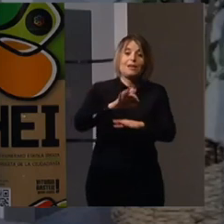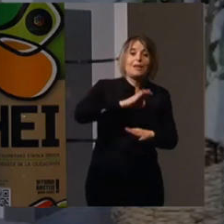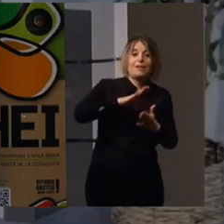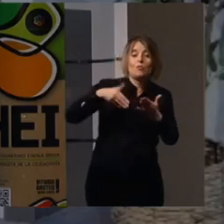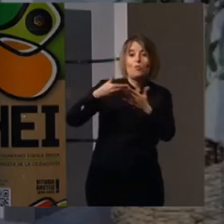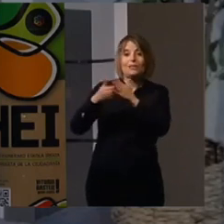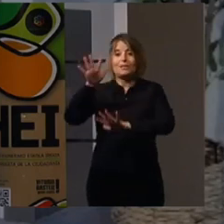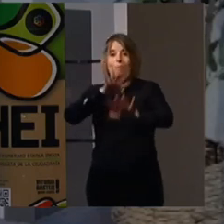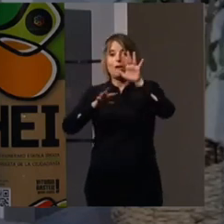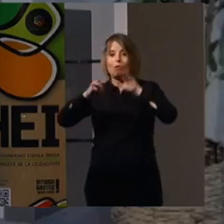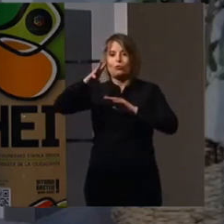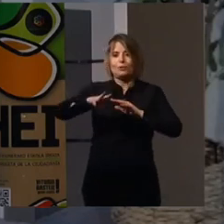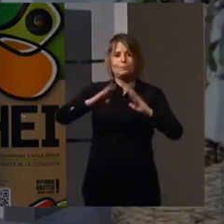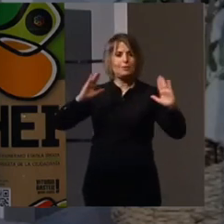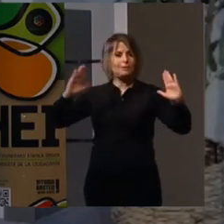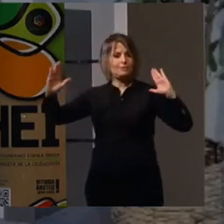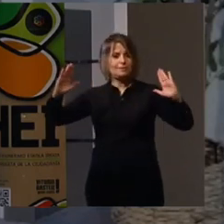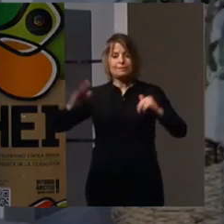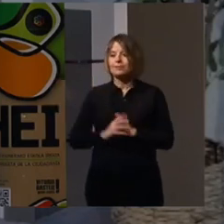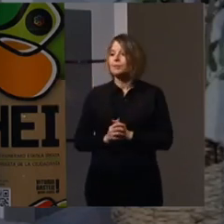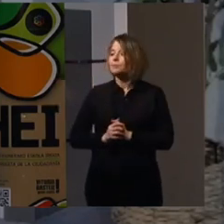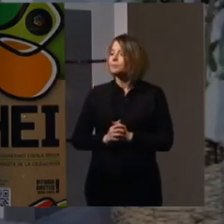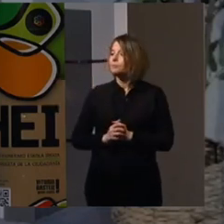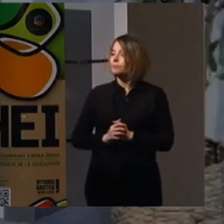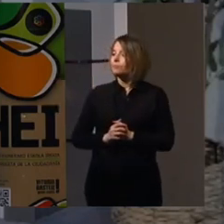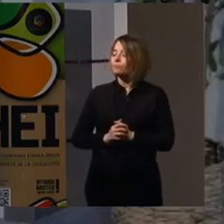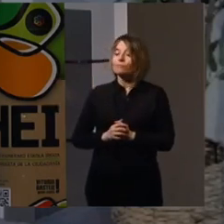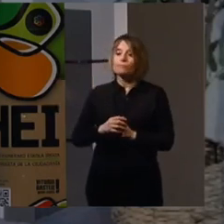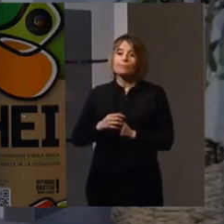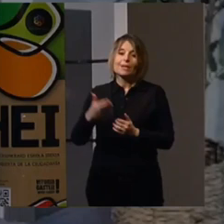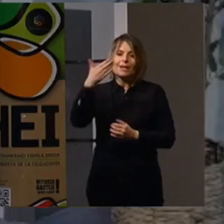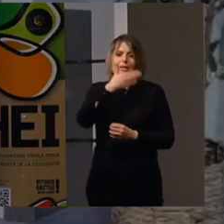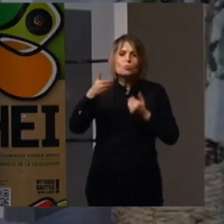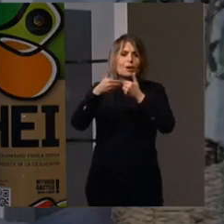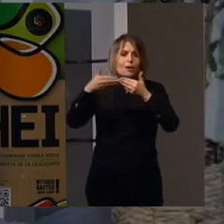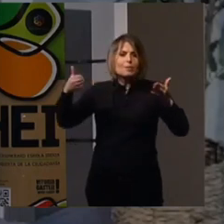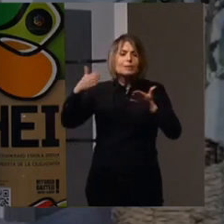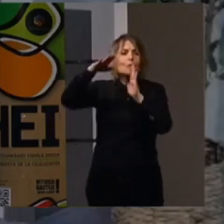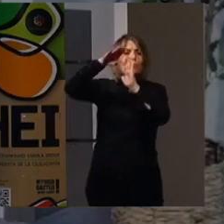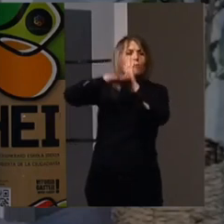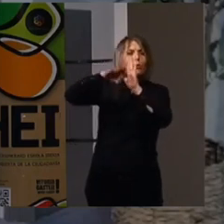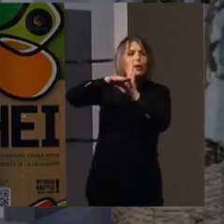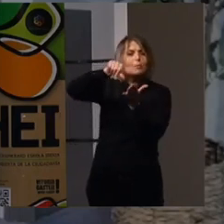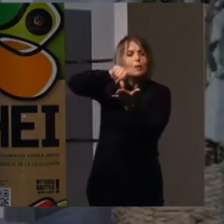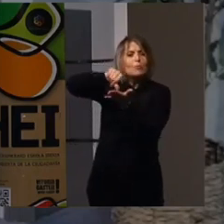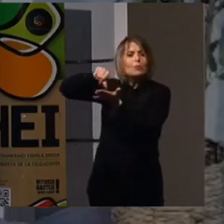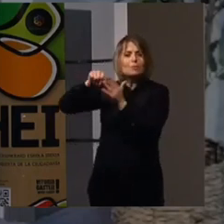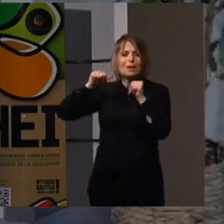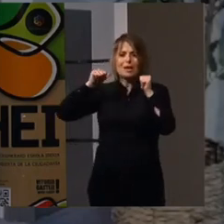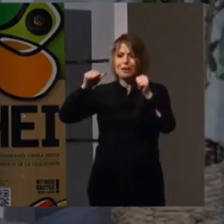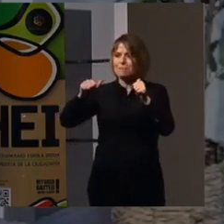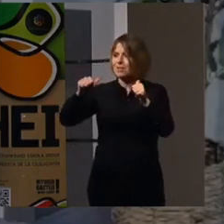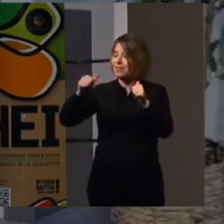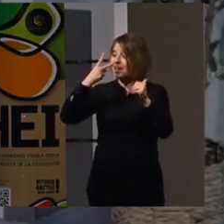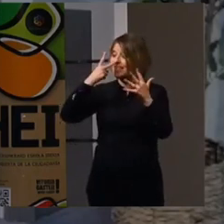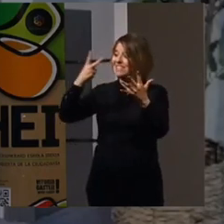de 2024. Me gusta recordar que la Escuela Abierta de Ciudadanía es un programa municipal que se puso en marcha por primera vez hace